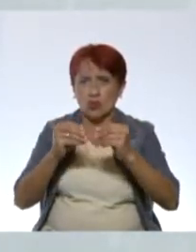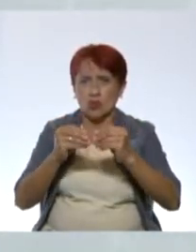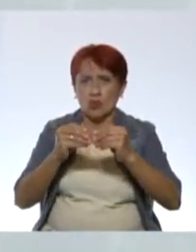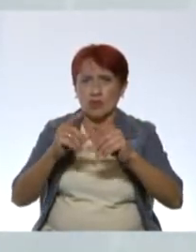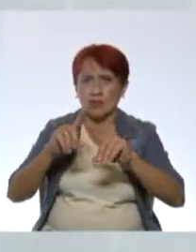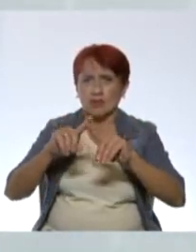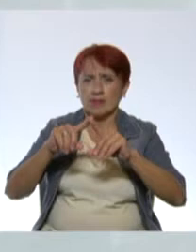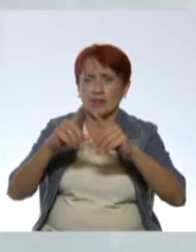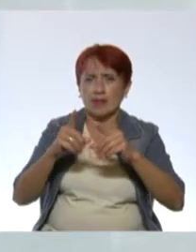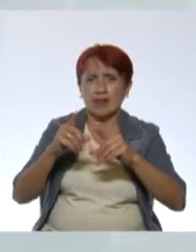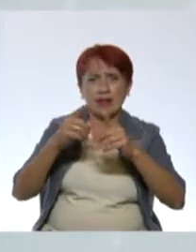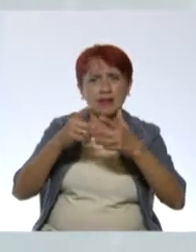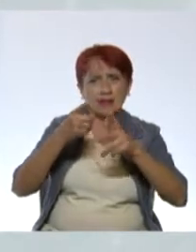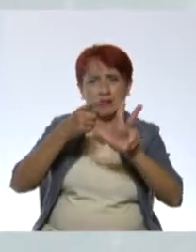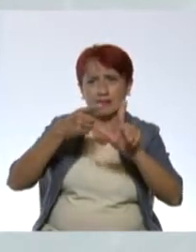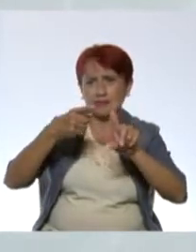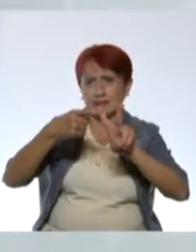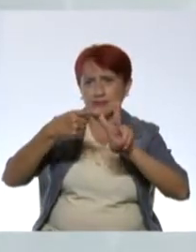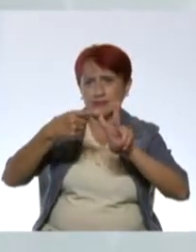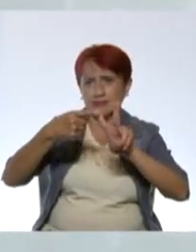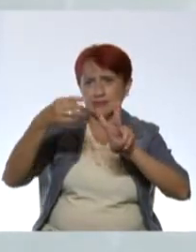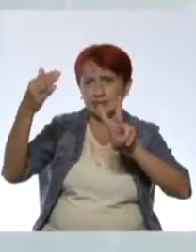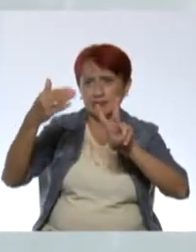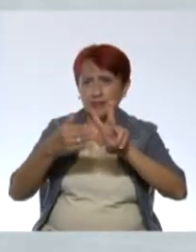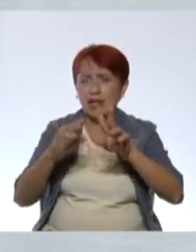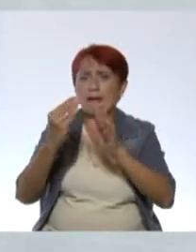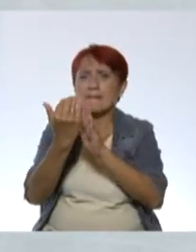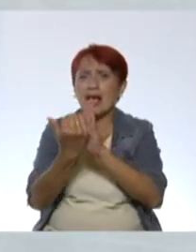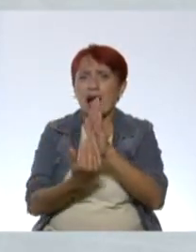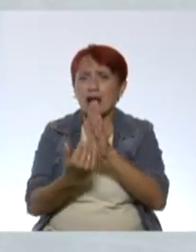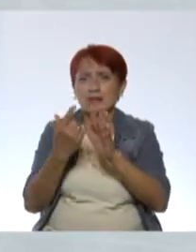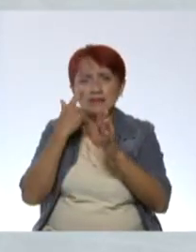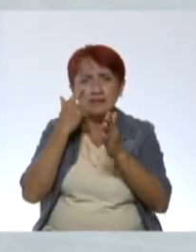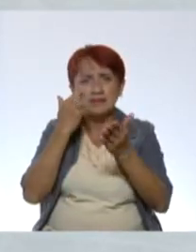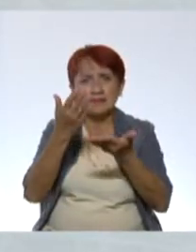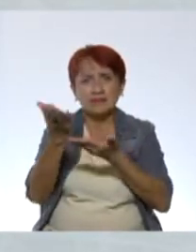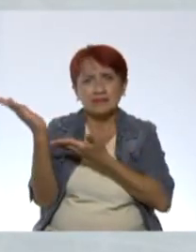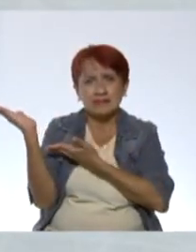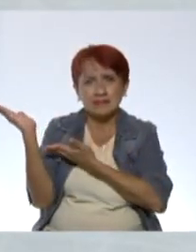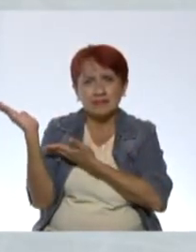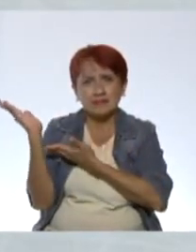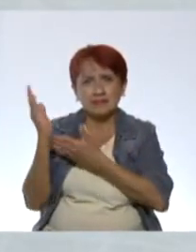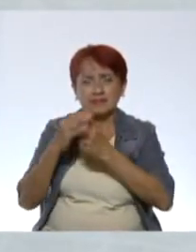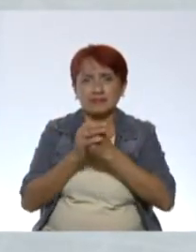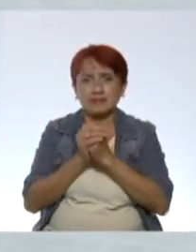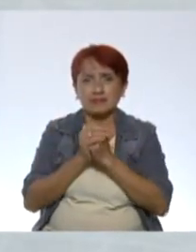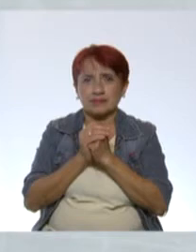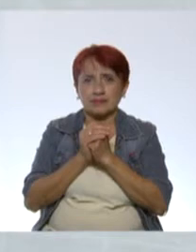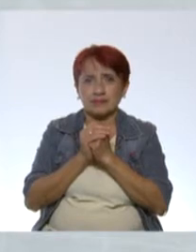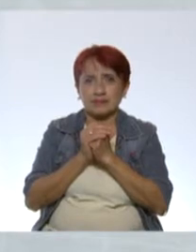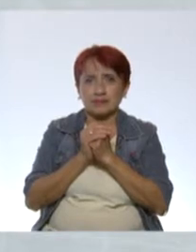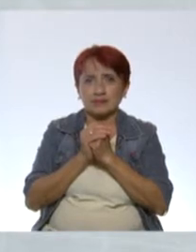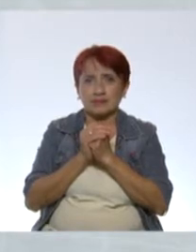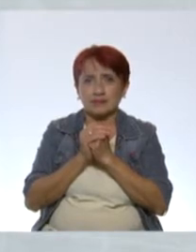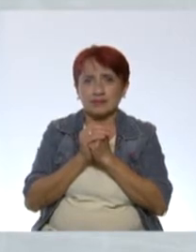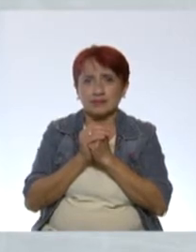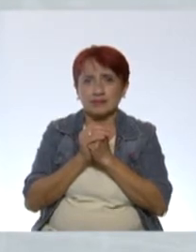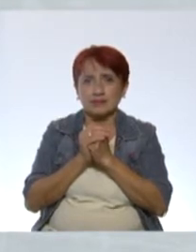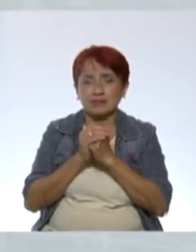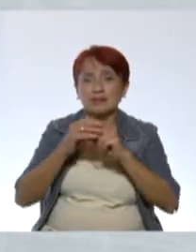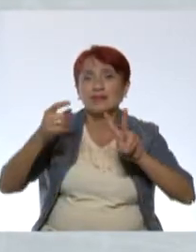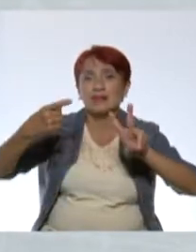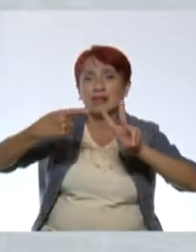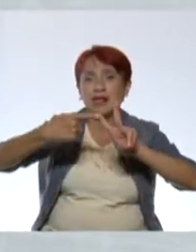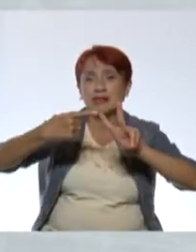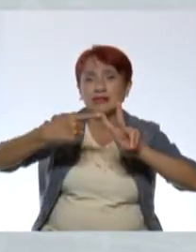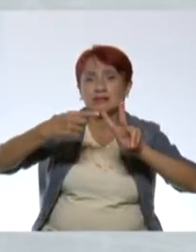y me deja la cantidad subradical. Así que si yo sumar, esto sería raíz de 4. Y